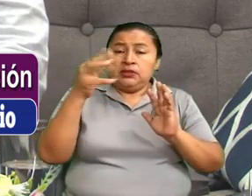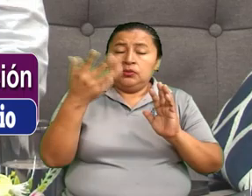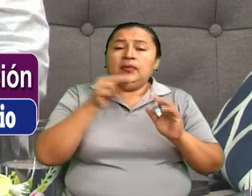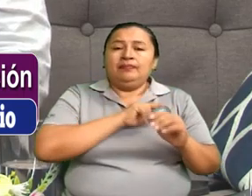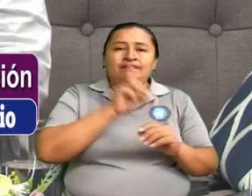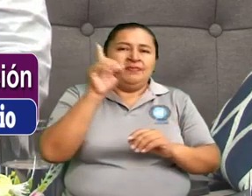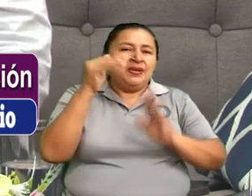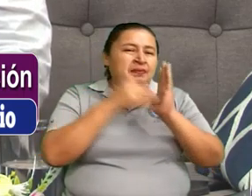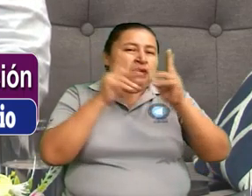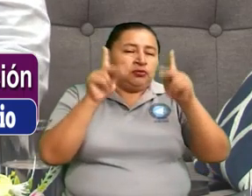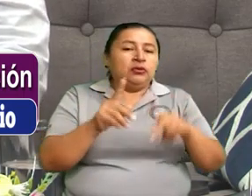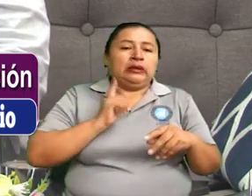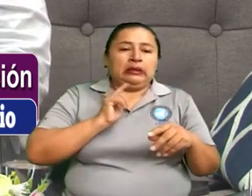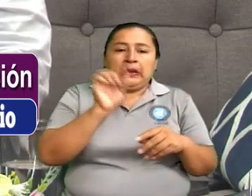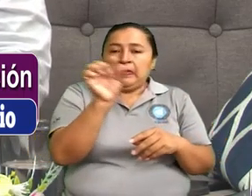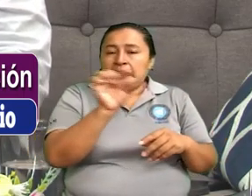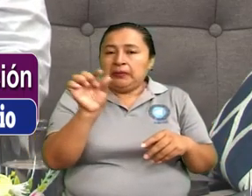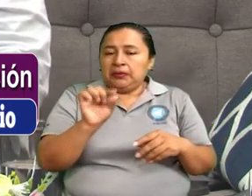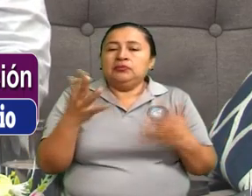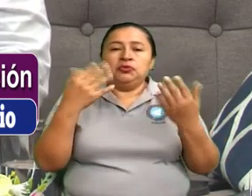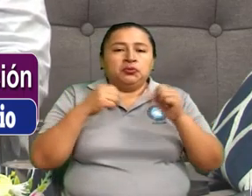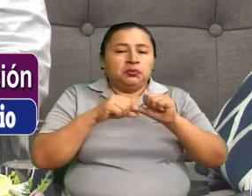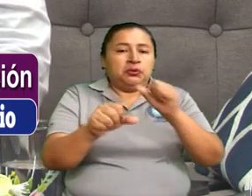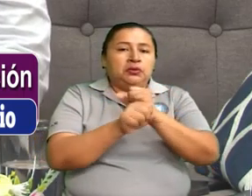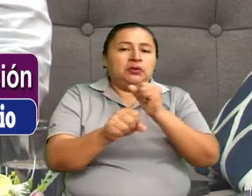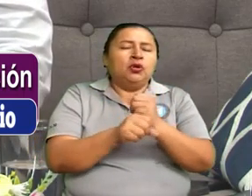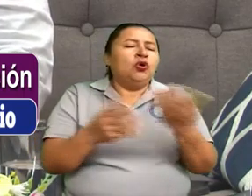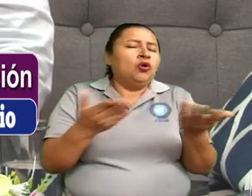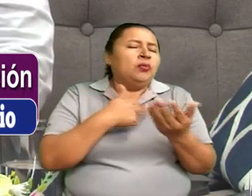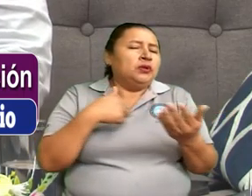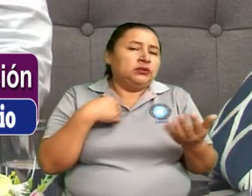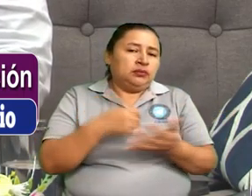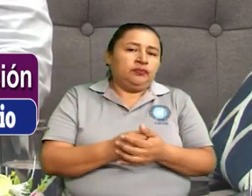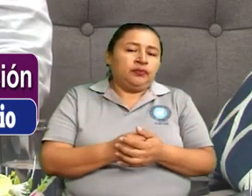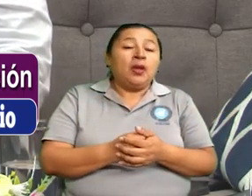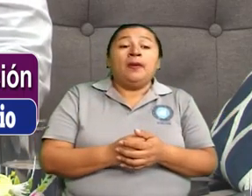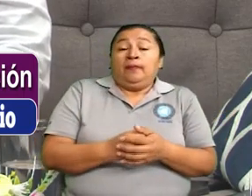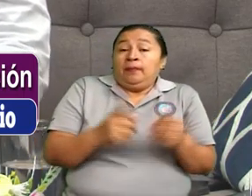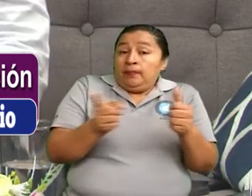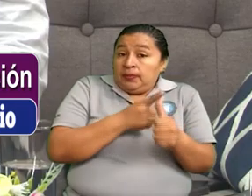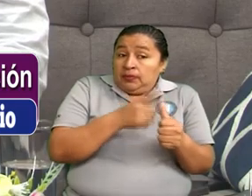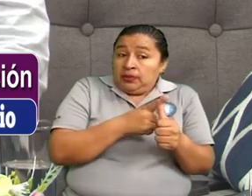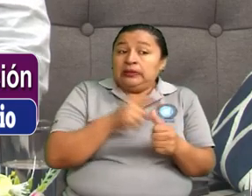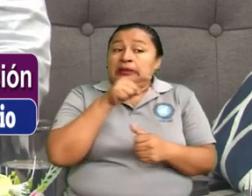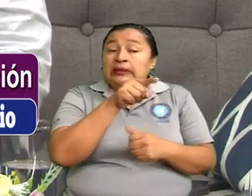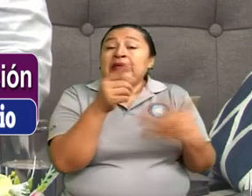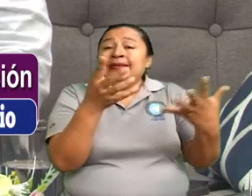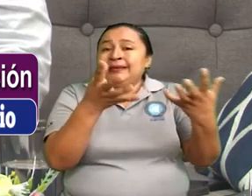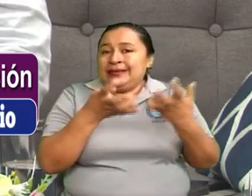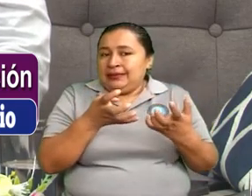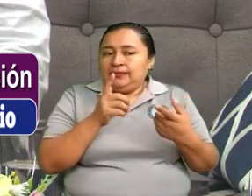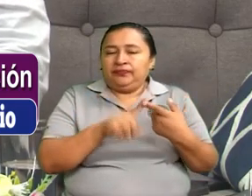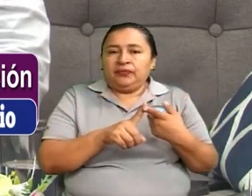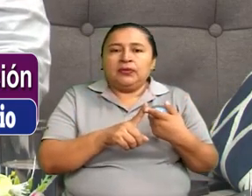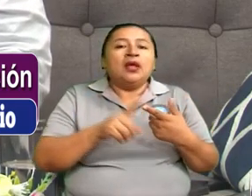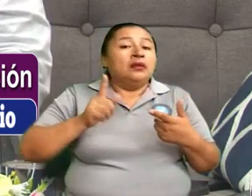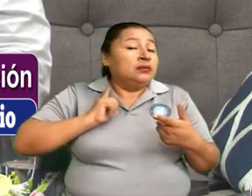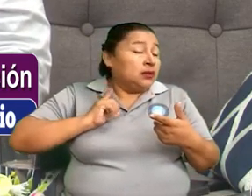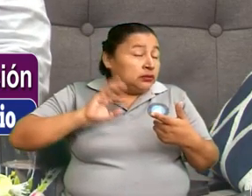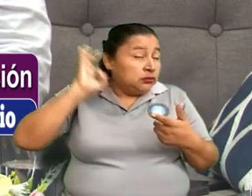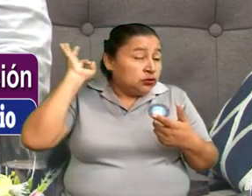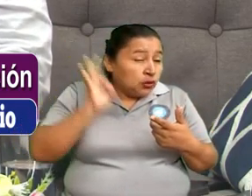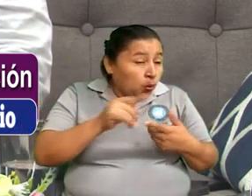créditos y seguimos trabajando. ¿Cómo trabajamos con estos protagonistas? Primero, que tengan deseo, que estén seguros y que tengan el